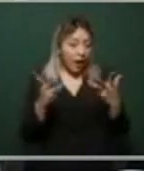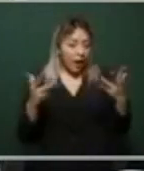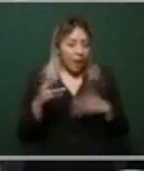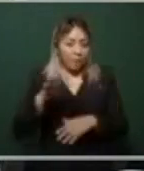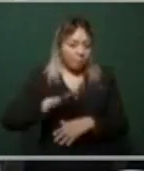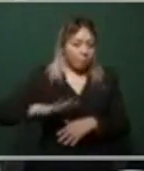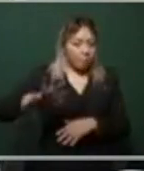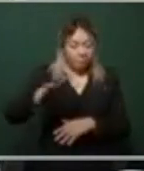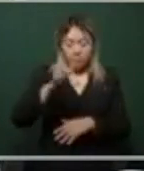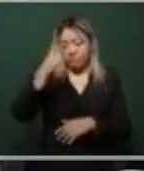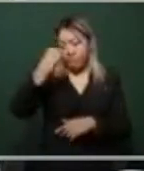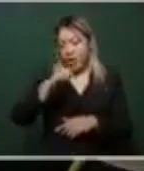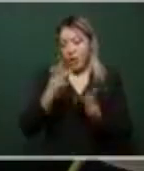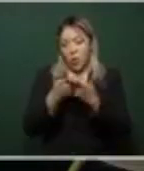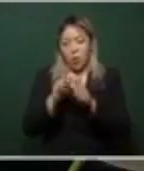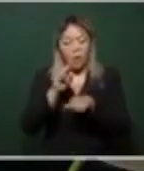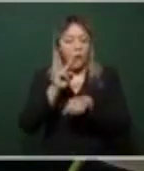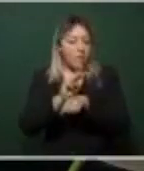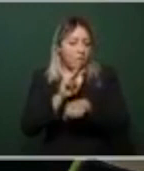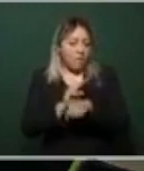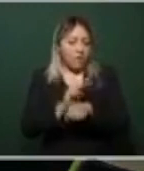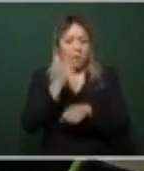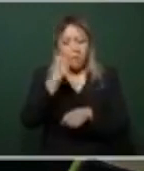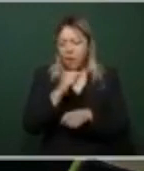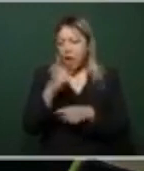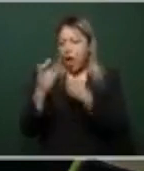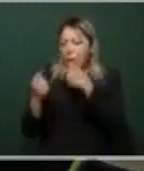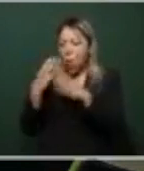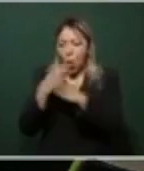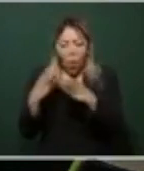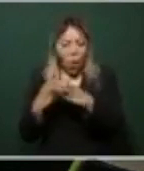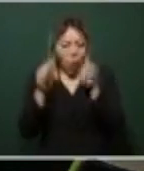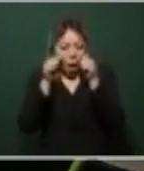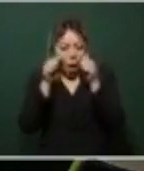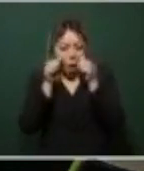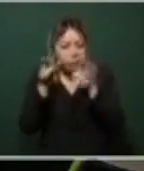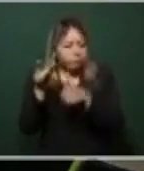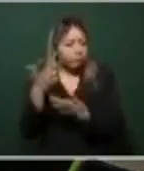ir atendiendo lo que será su responsabilidad